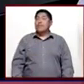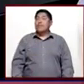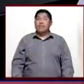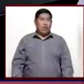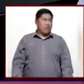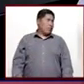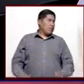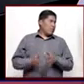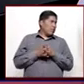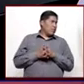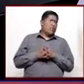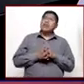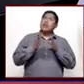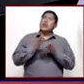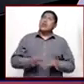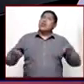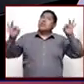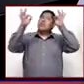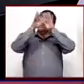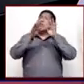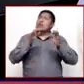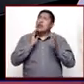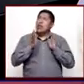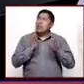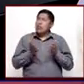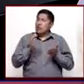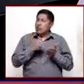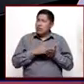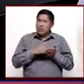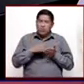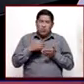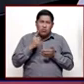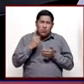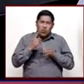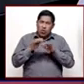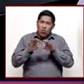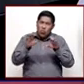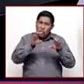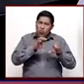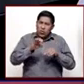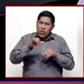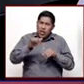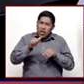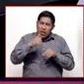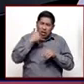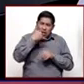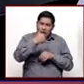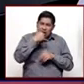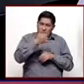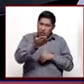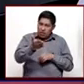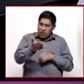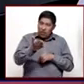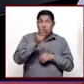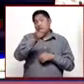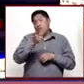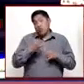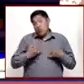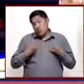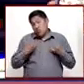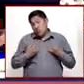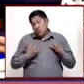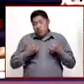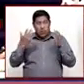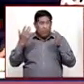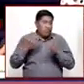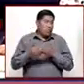A ver, es importante realmente tomar en cuenta esto, ¿no? Y a la vez decirle a usted, señor, joven también, porque realmente hay una